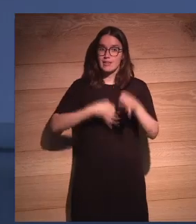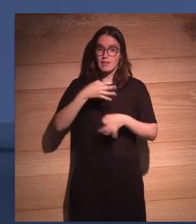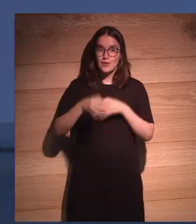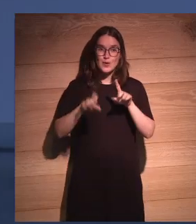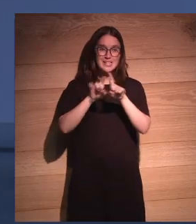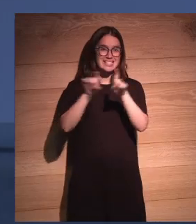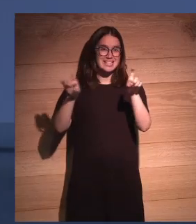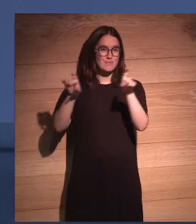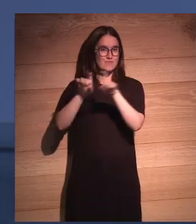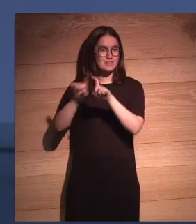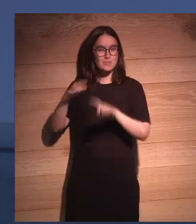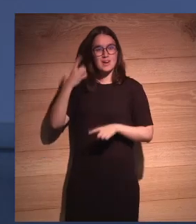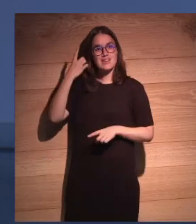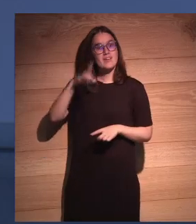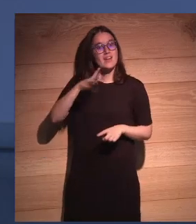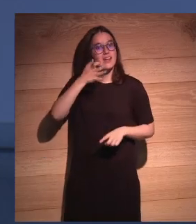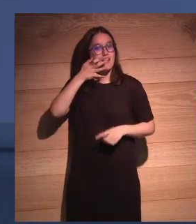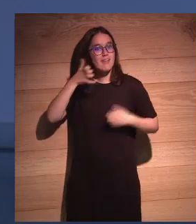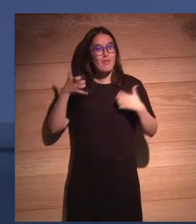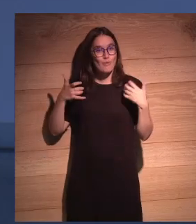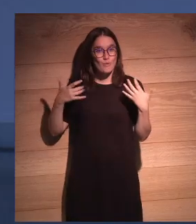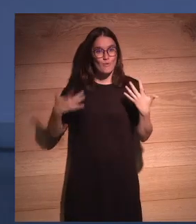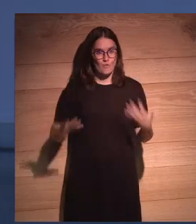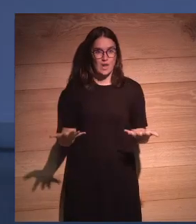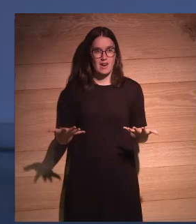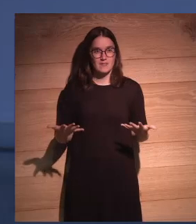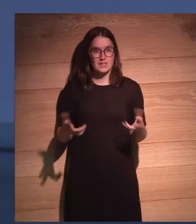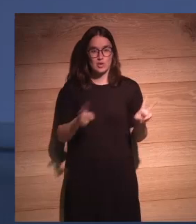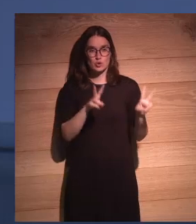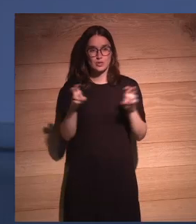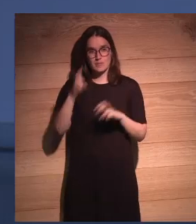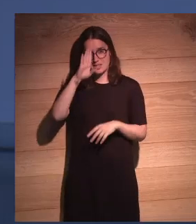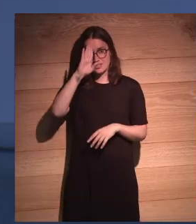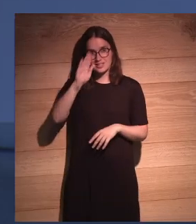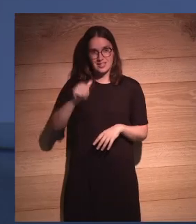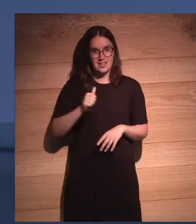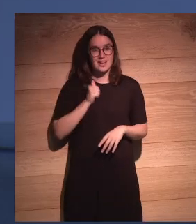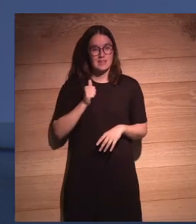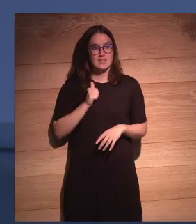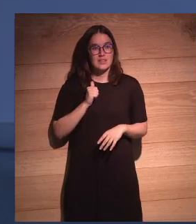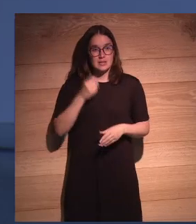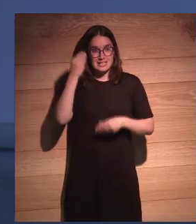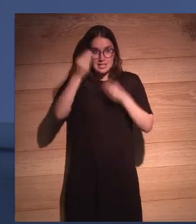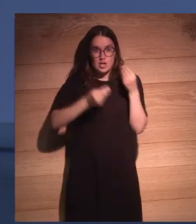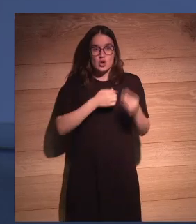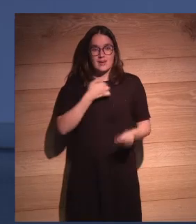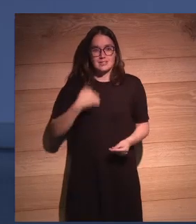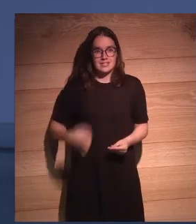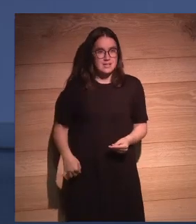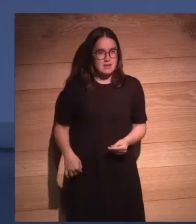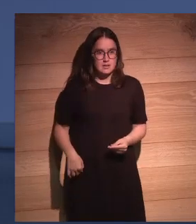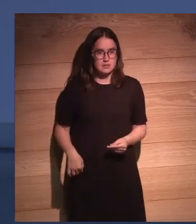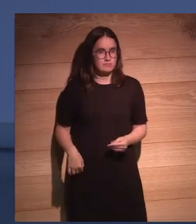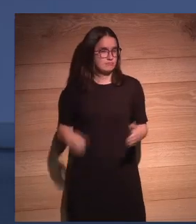y empresas para ver cuál es la realidad de los temas de inteligencia artificial. Diría que China